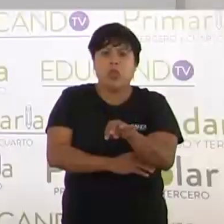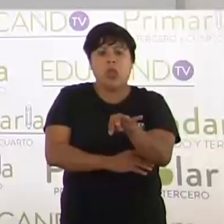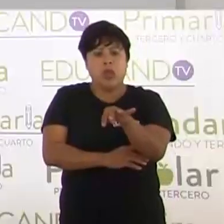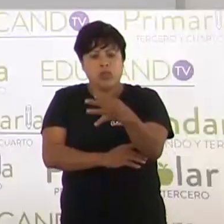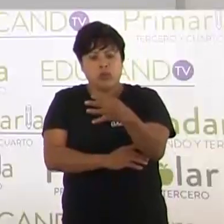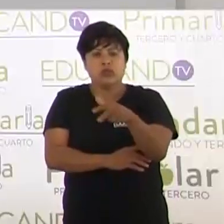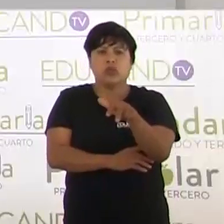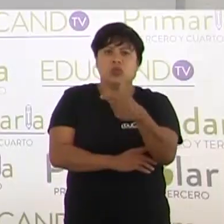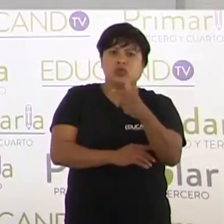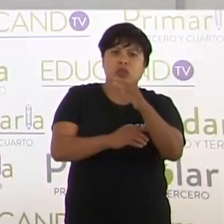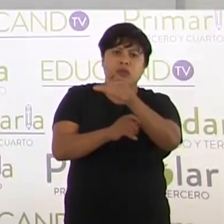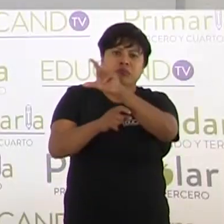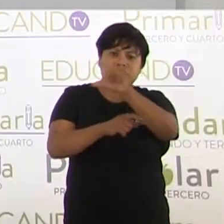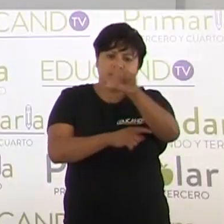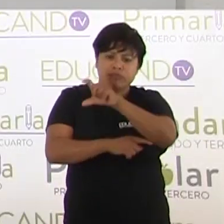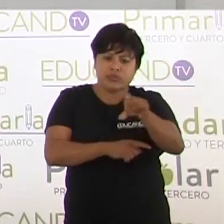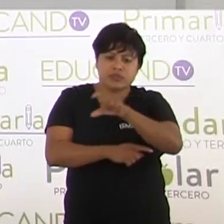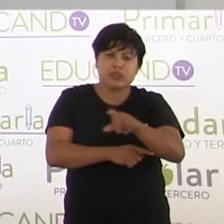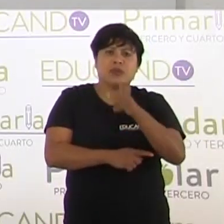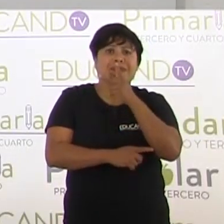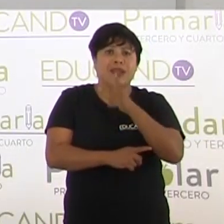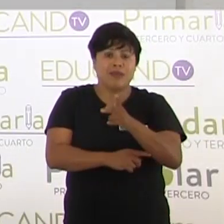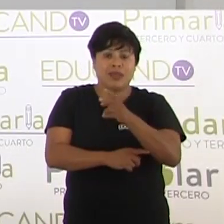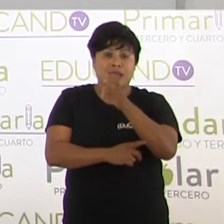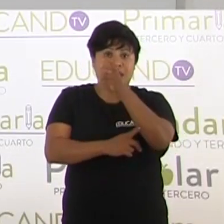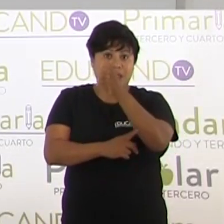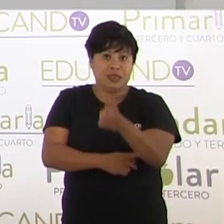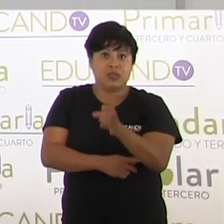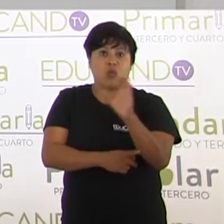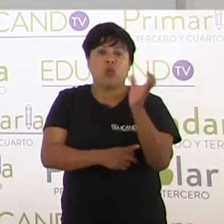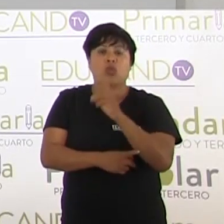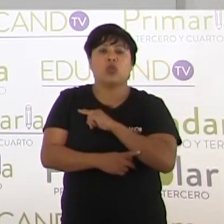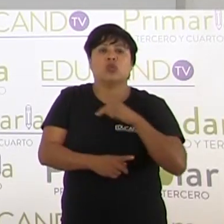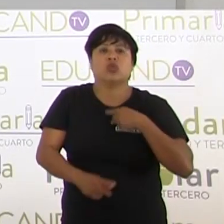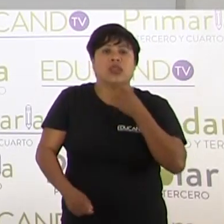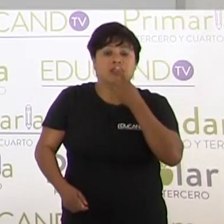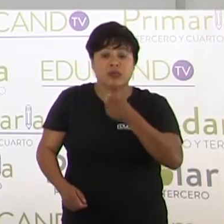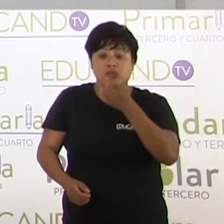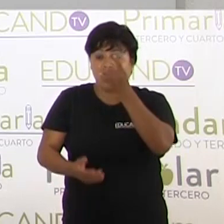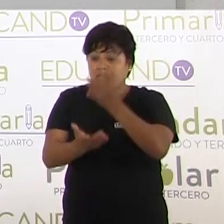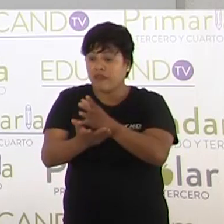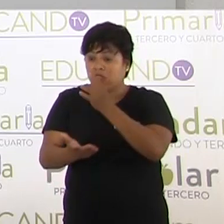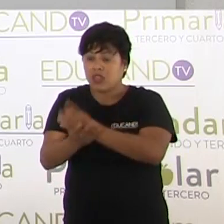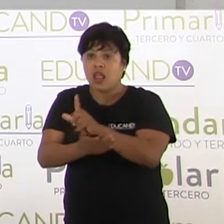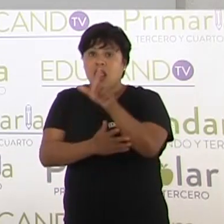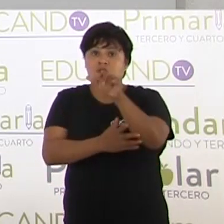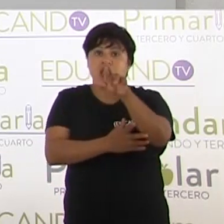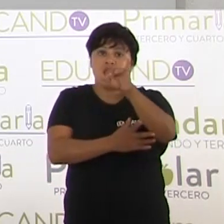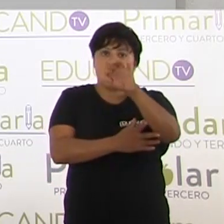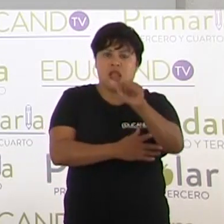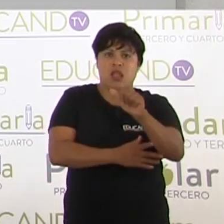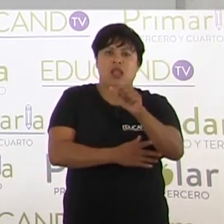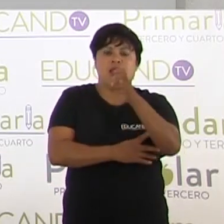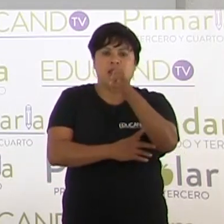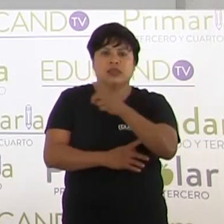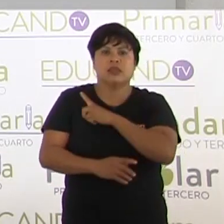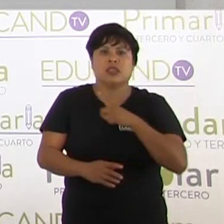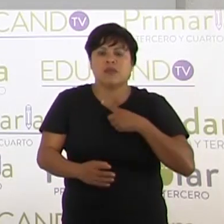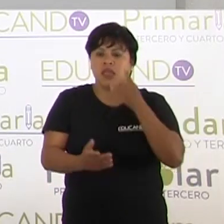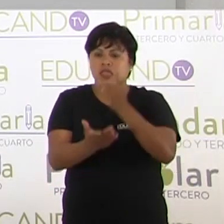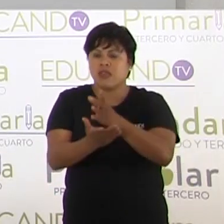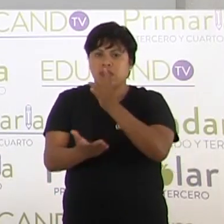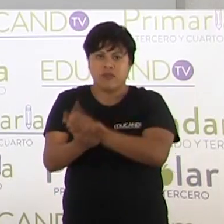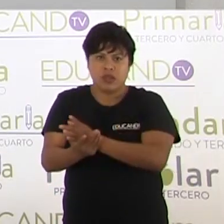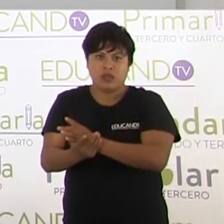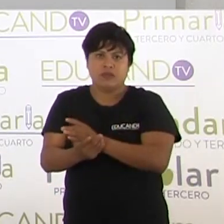12 y 9 sílabas, en el cual cuando decíamos que identifiquemos la lírica, pues debemos identificar